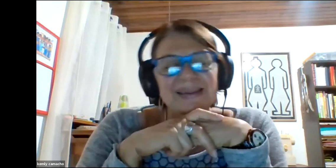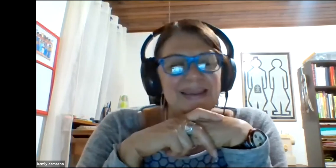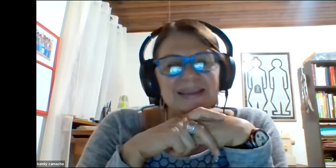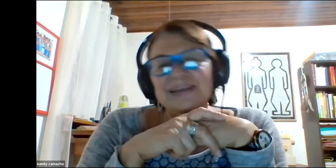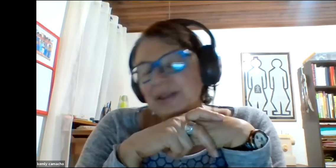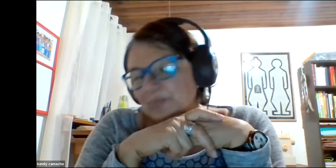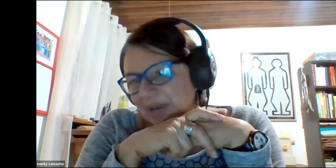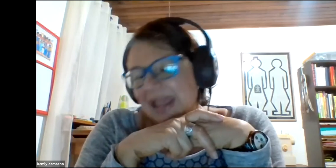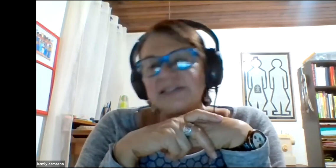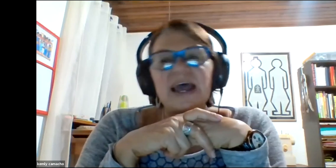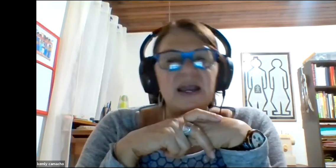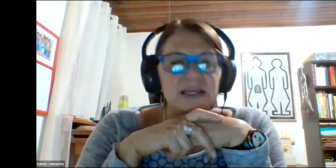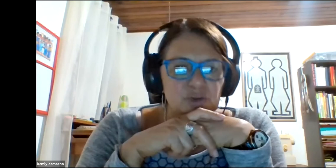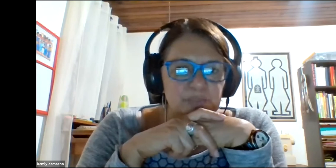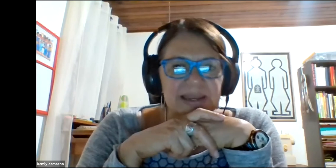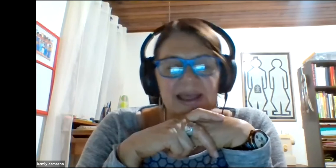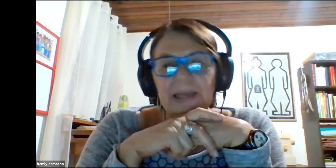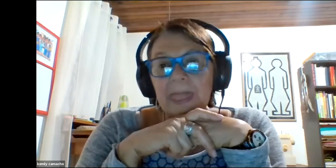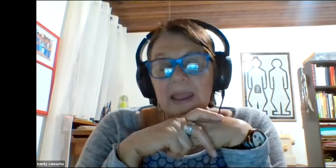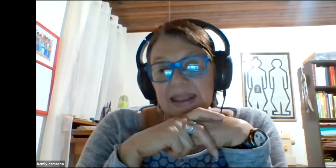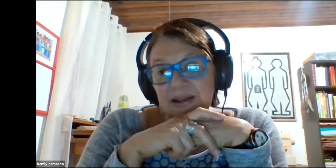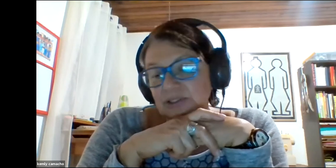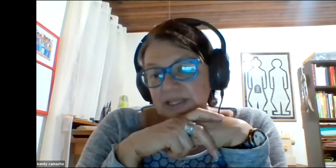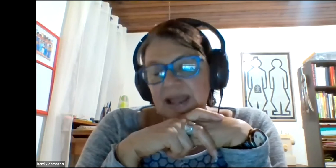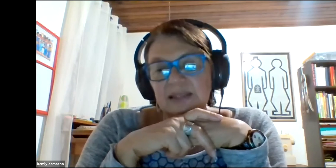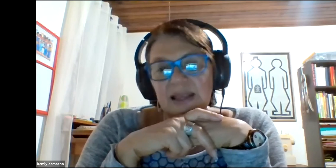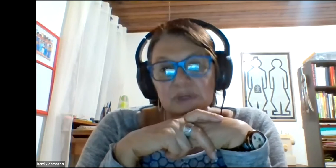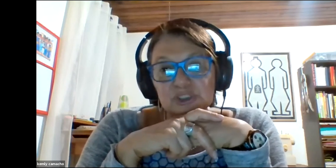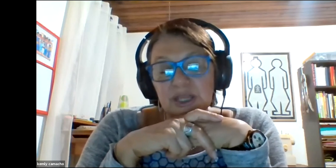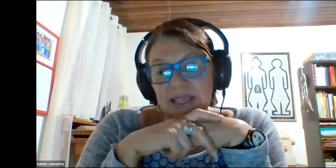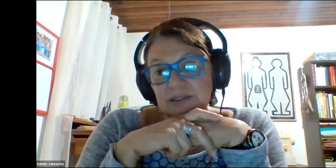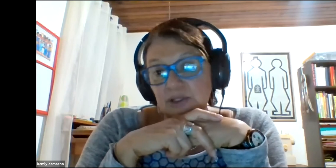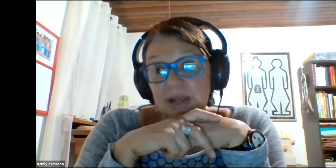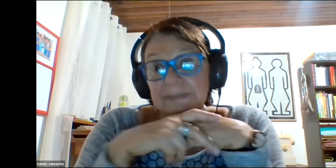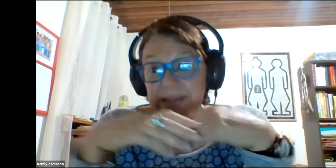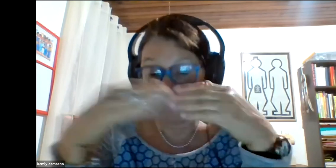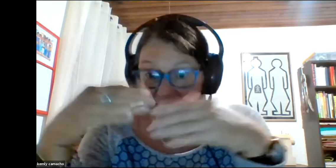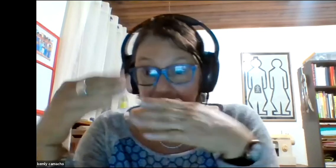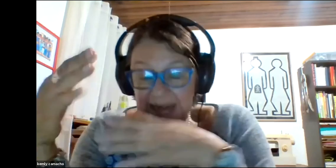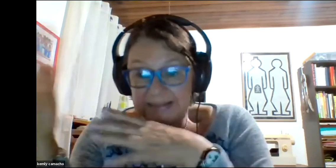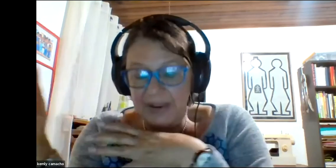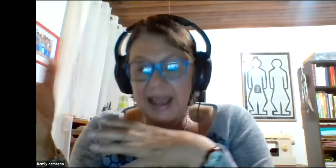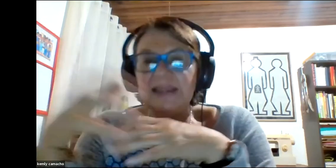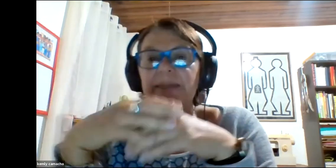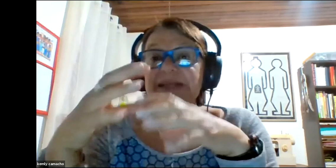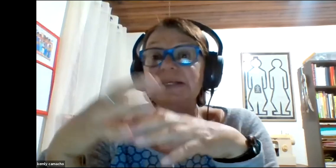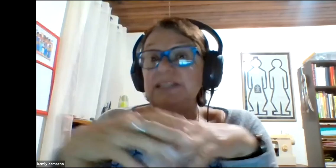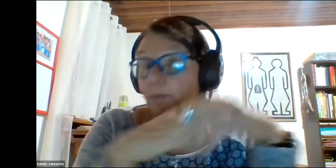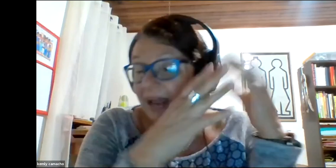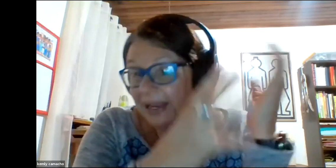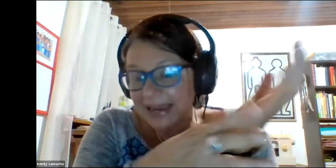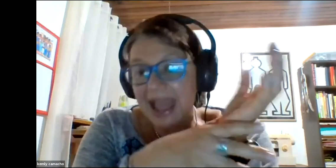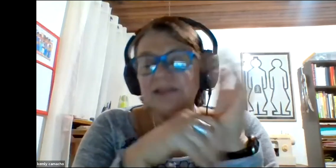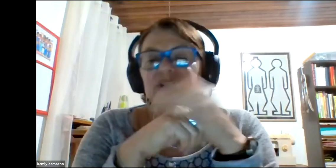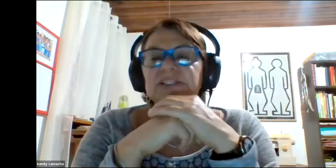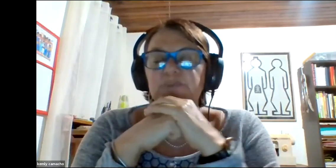trabajar en empresas o para encontrar, digamos, no solamente para trabajar en empresas, sino